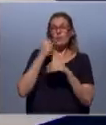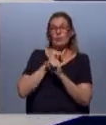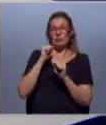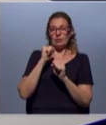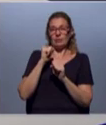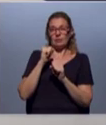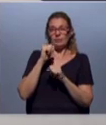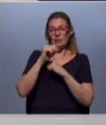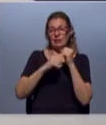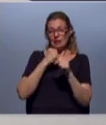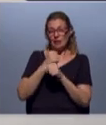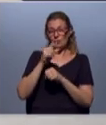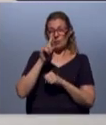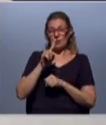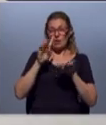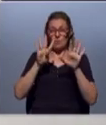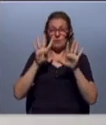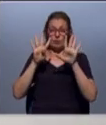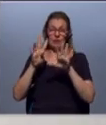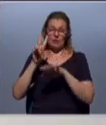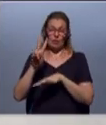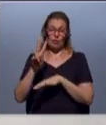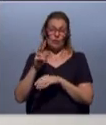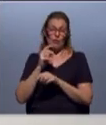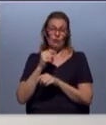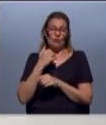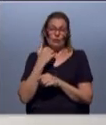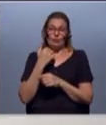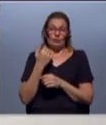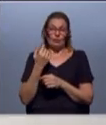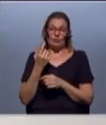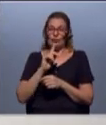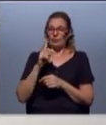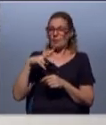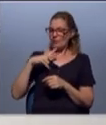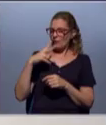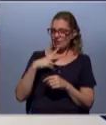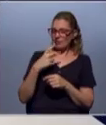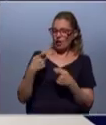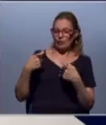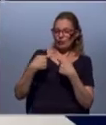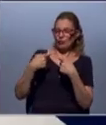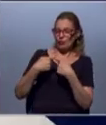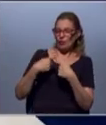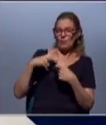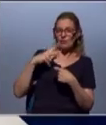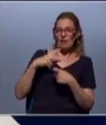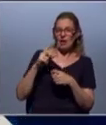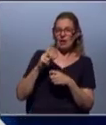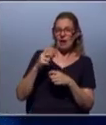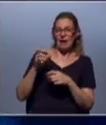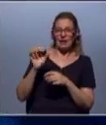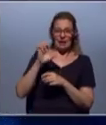si mal no recuerdo en 1992 no se había privatizado o asociado con privados a ninguna empresa